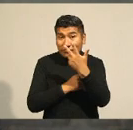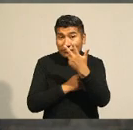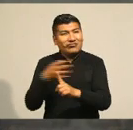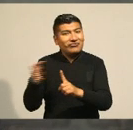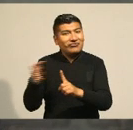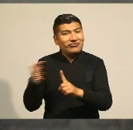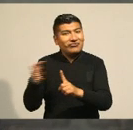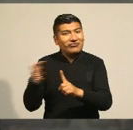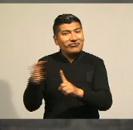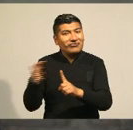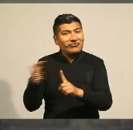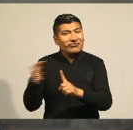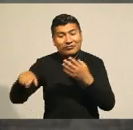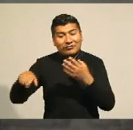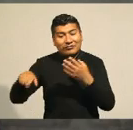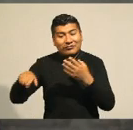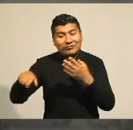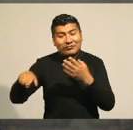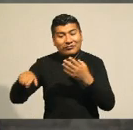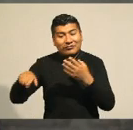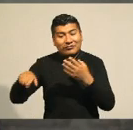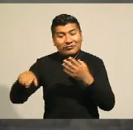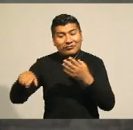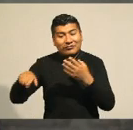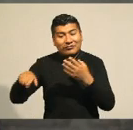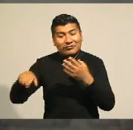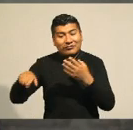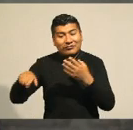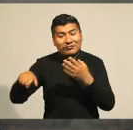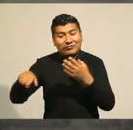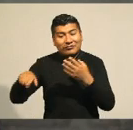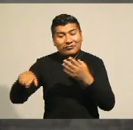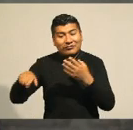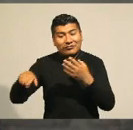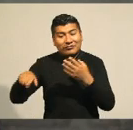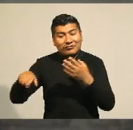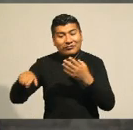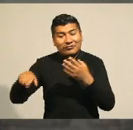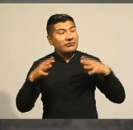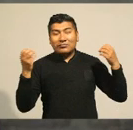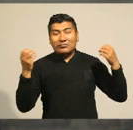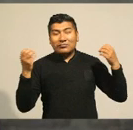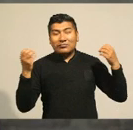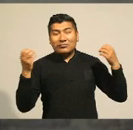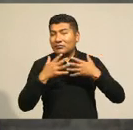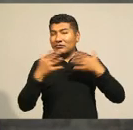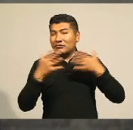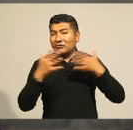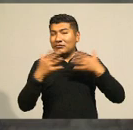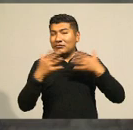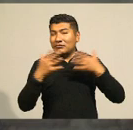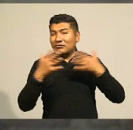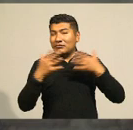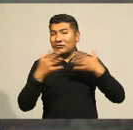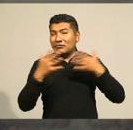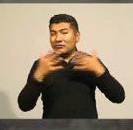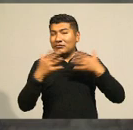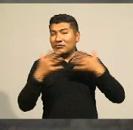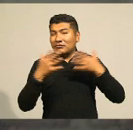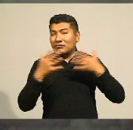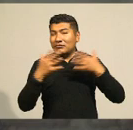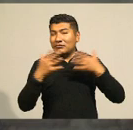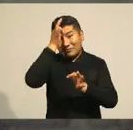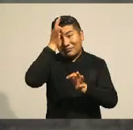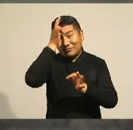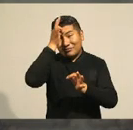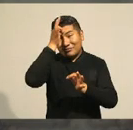y ellos firmes, no se dejan mover en su fe,